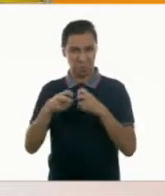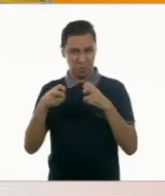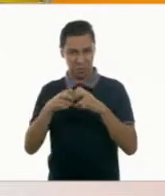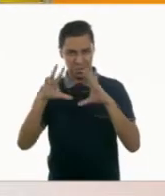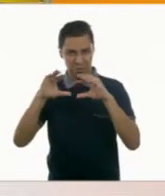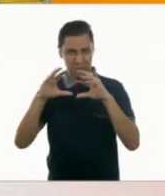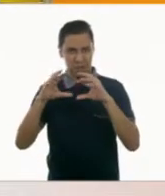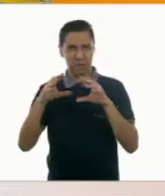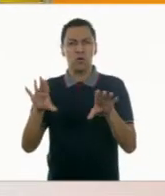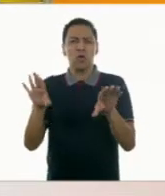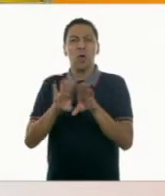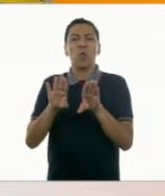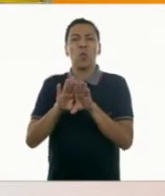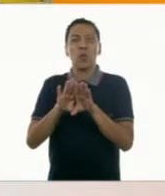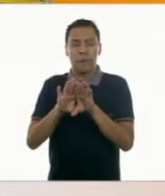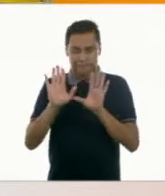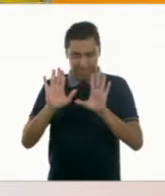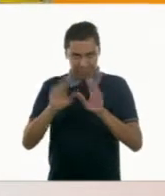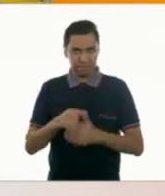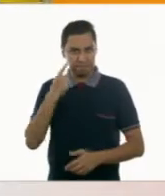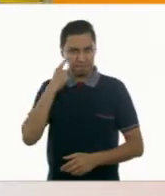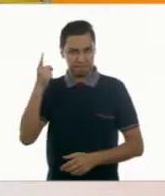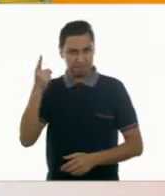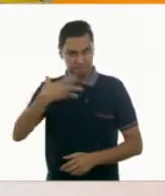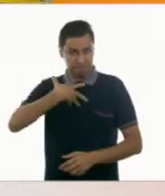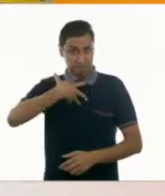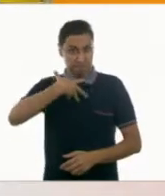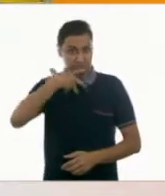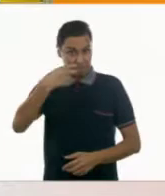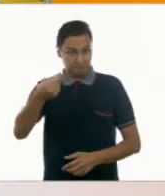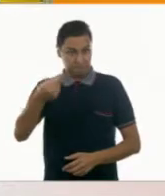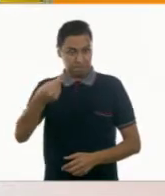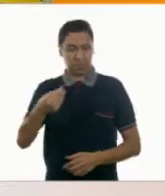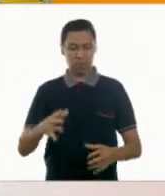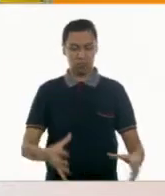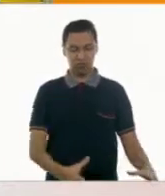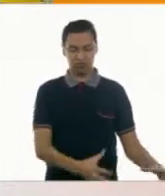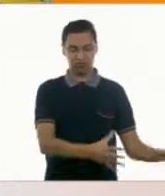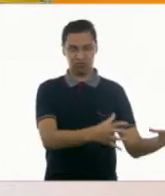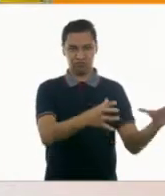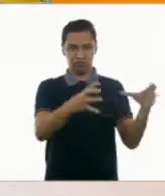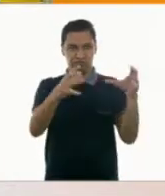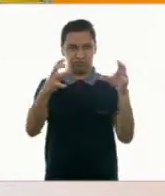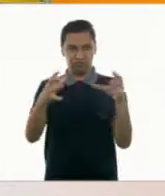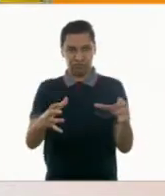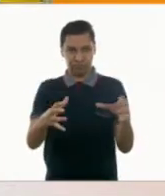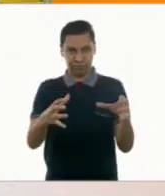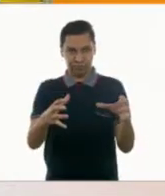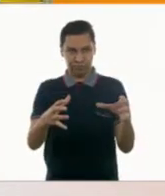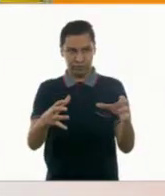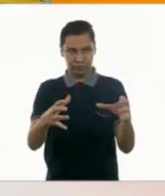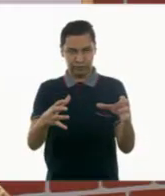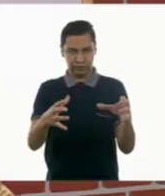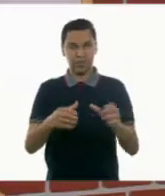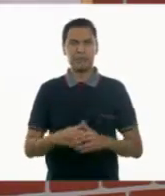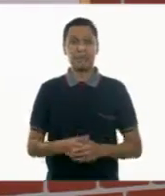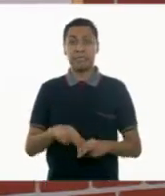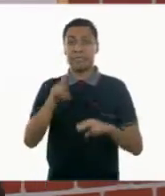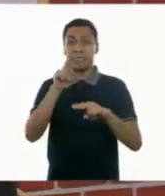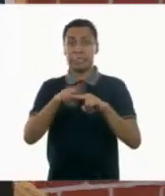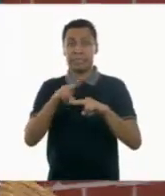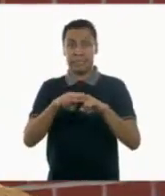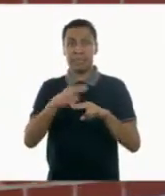tenemos que encerrar a nuestras pelotas dentro, como si fuera un gol, ¿ok? Ok. Dentro de nuestra silla que tenemos por